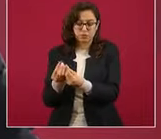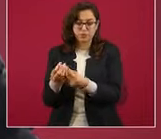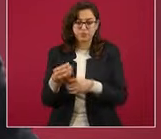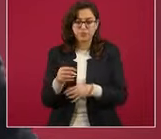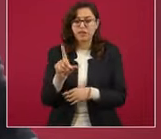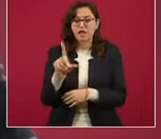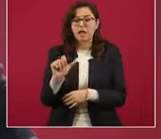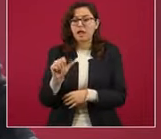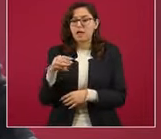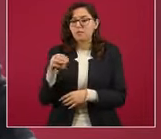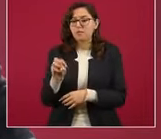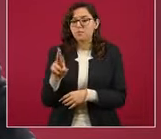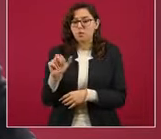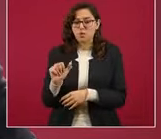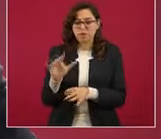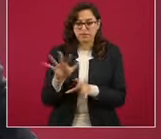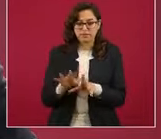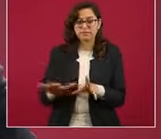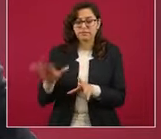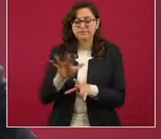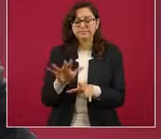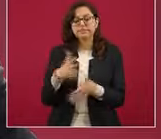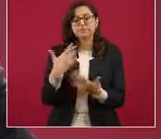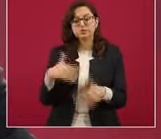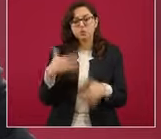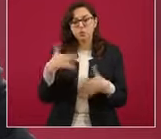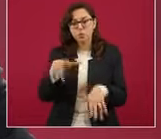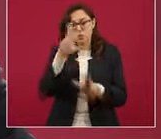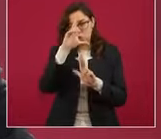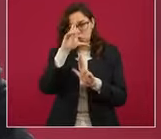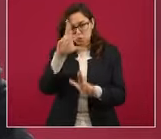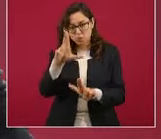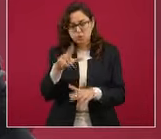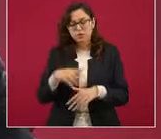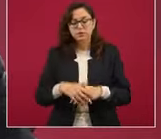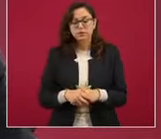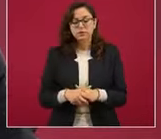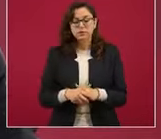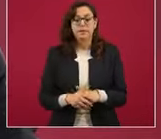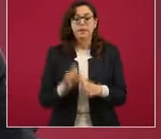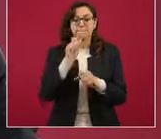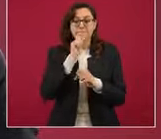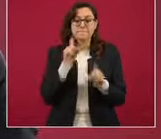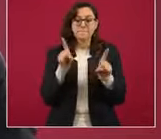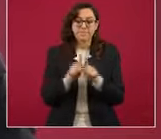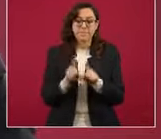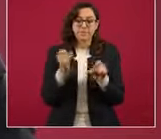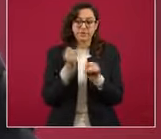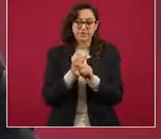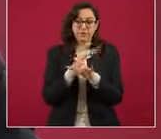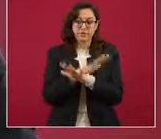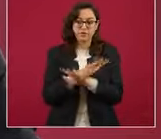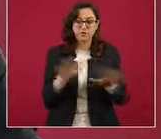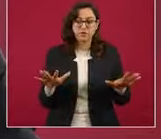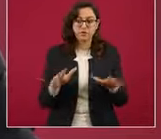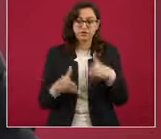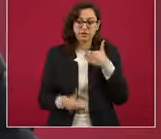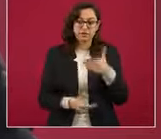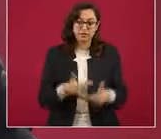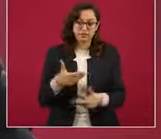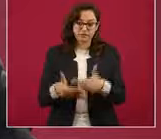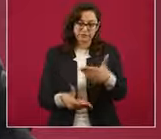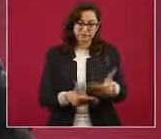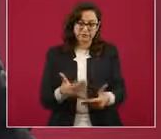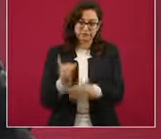Mora. Fue un homenaje también a ellos y un informe sobre el avance que se tiene en